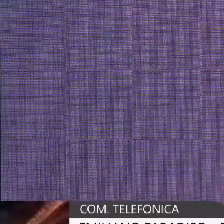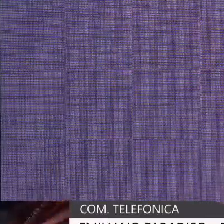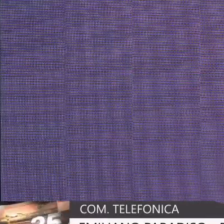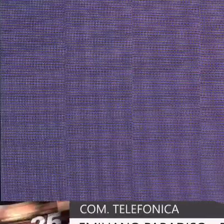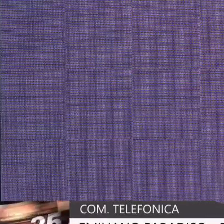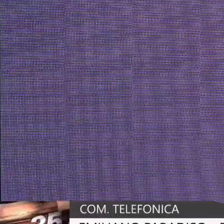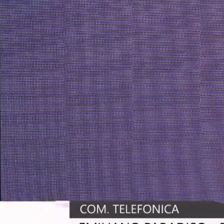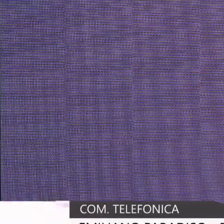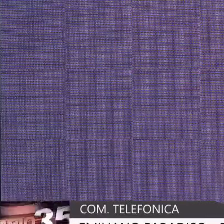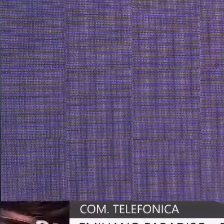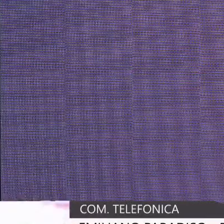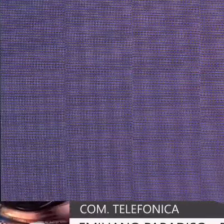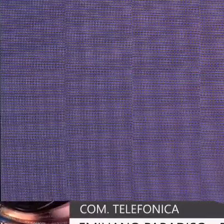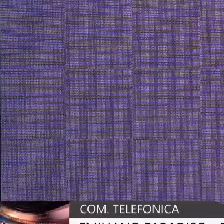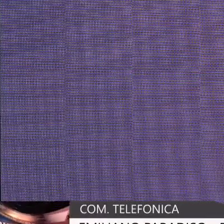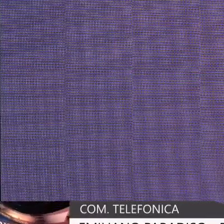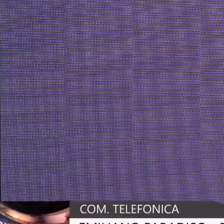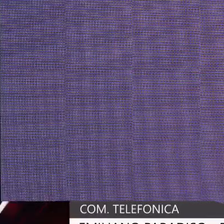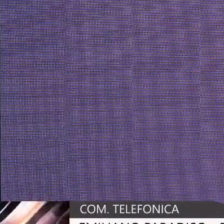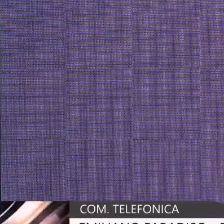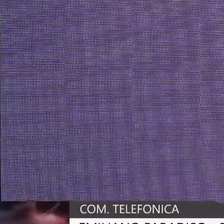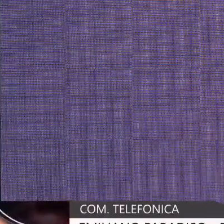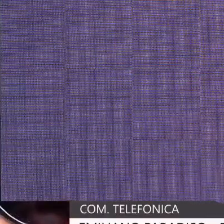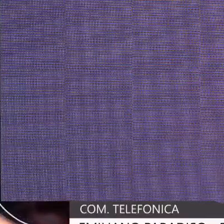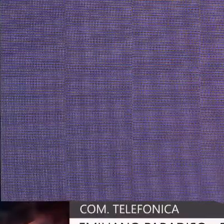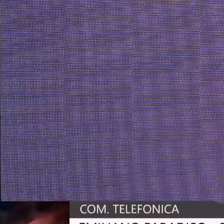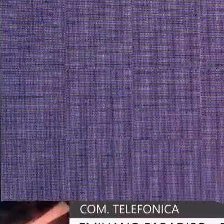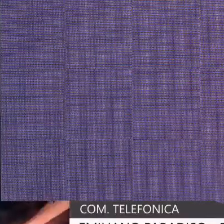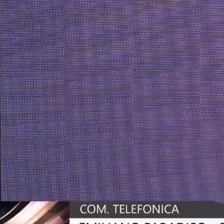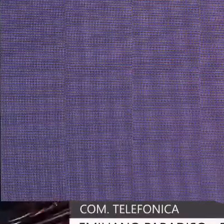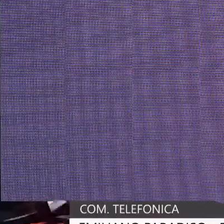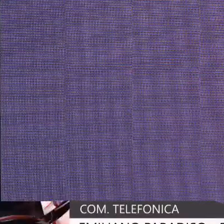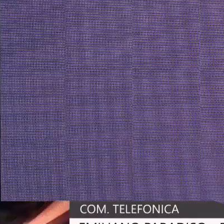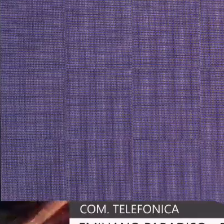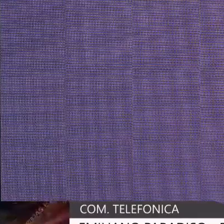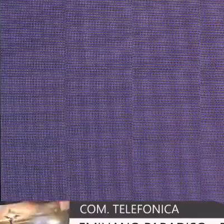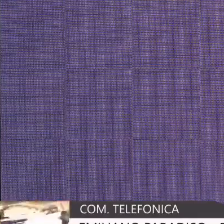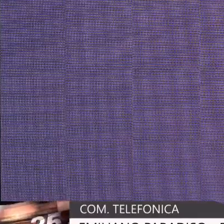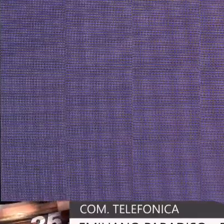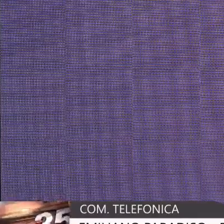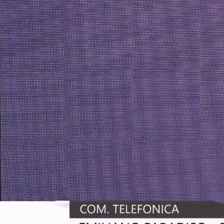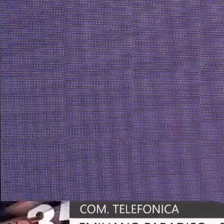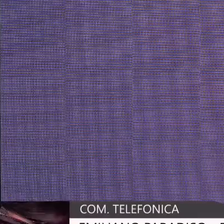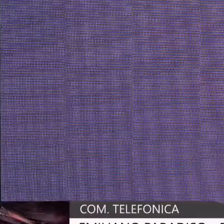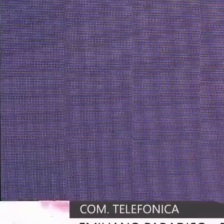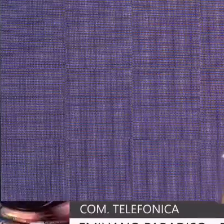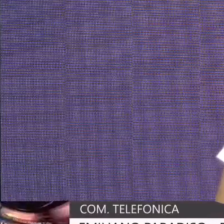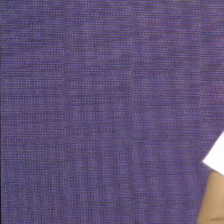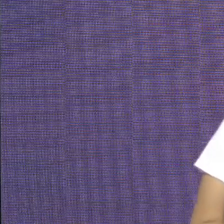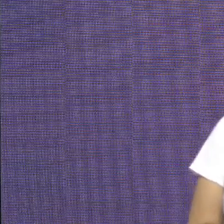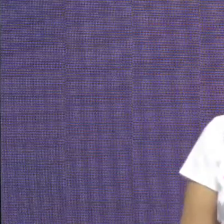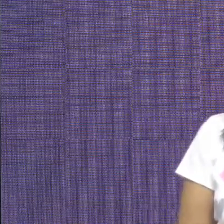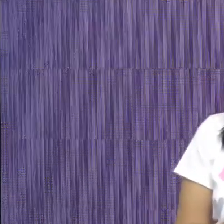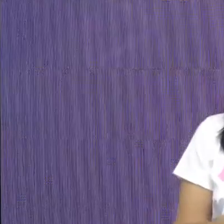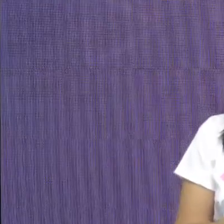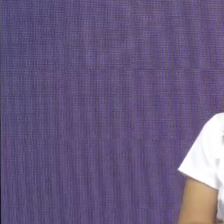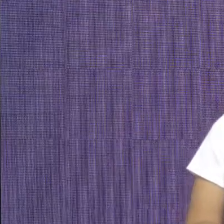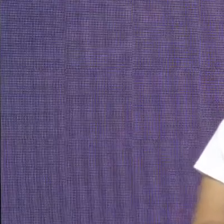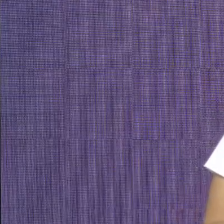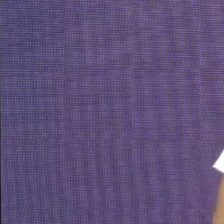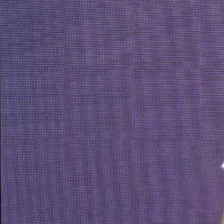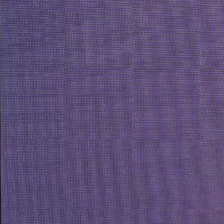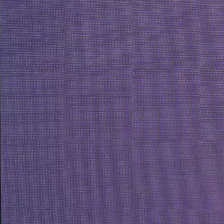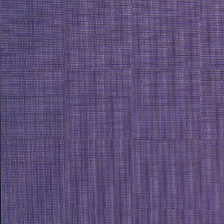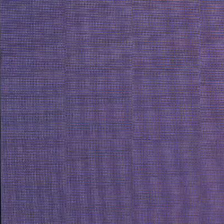la gente y los invitamos a todas las juventudes a sumarse y a la familia también el 21. Un abrazo Bien. Grande. Bien. Gracias, muchas gracias.